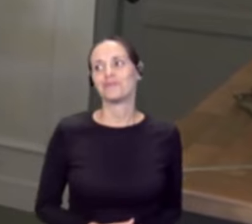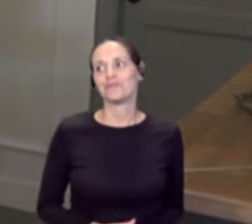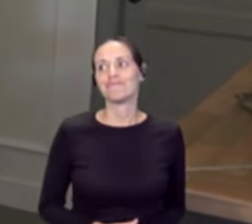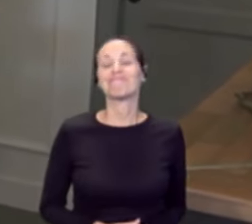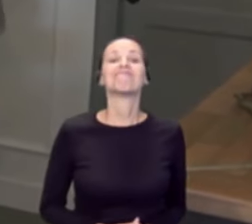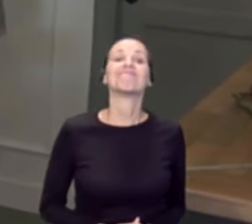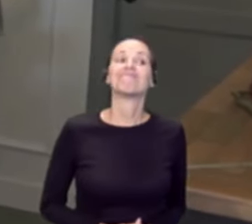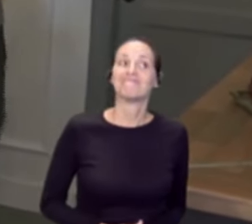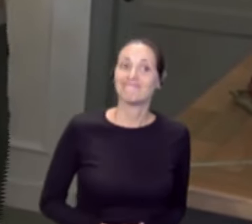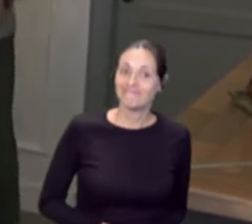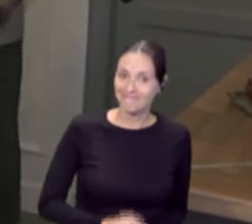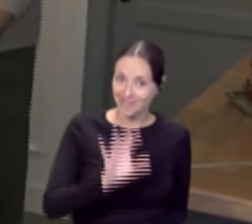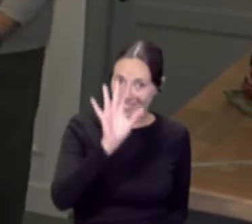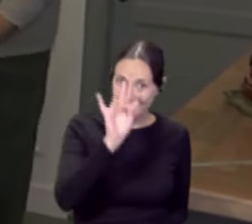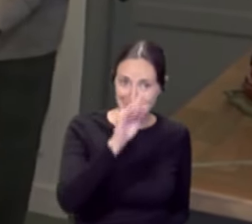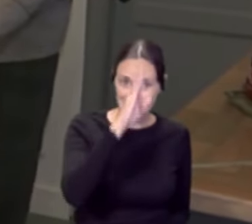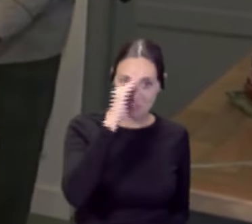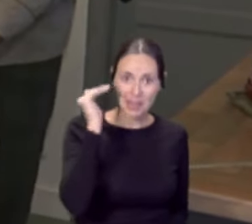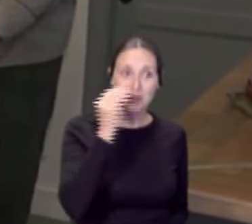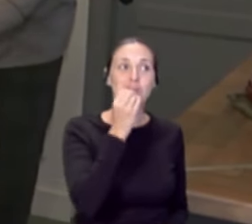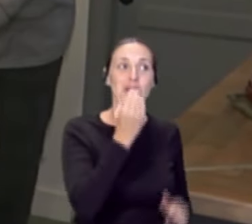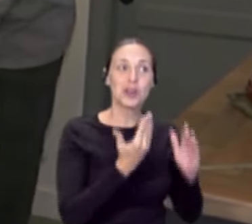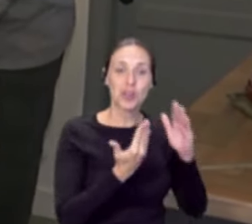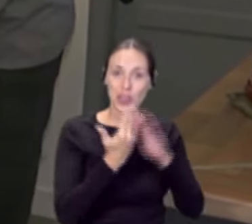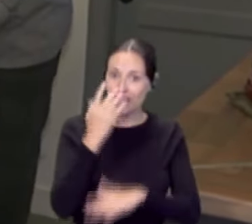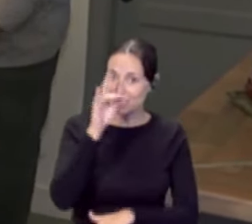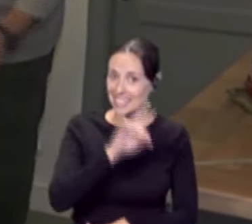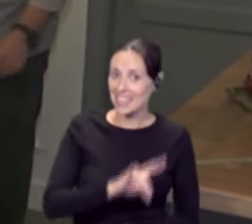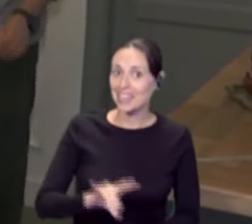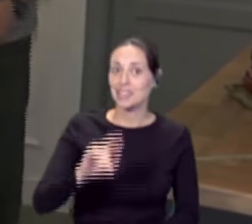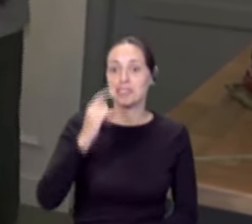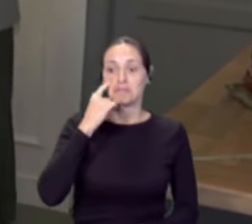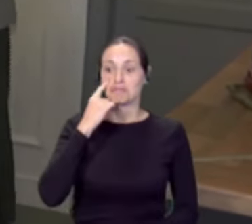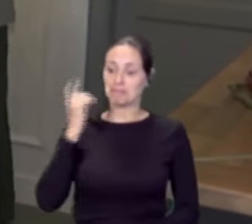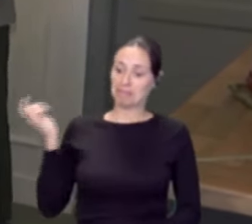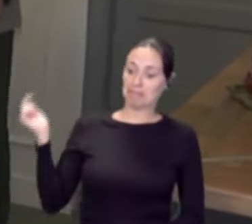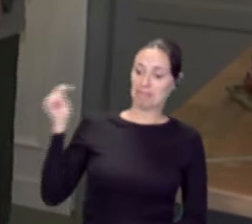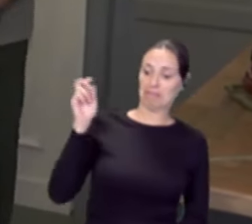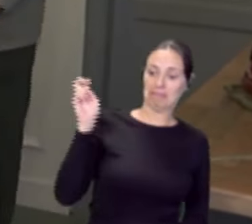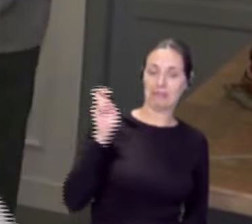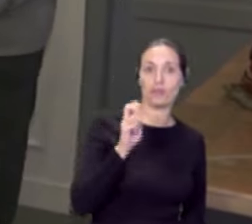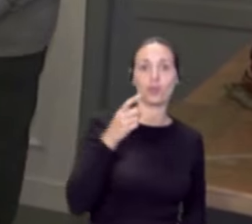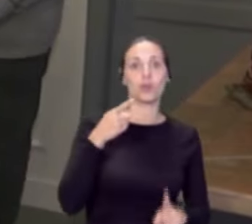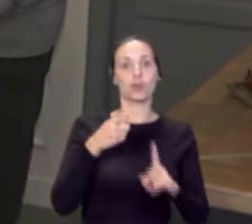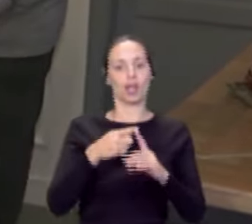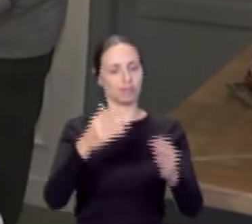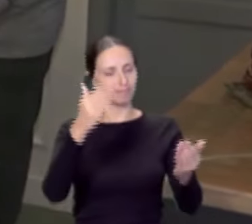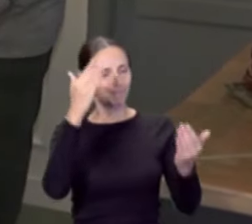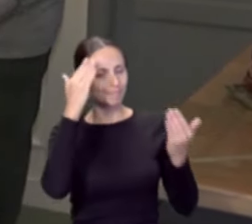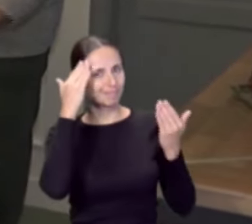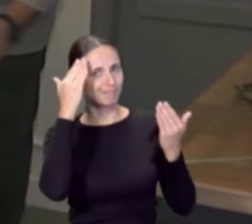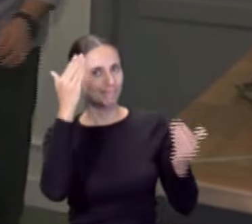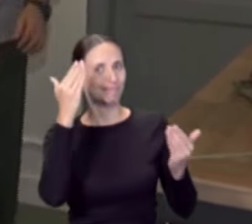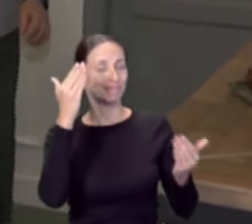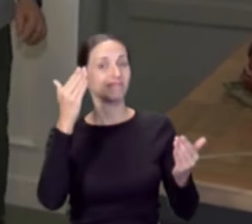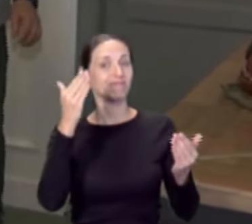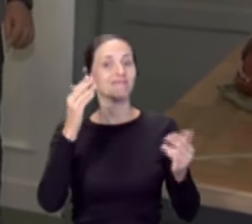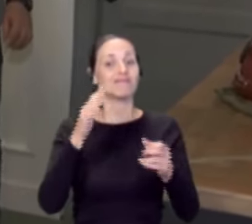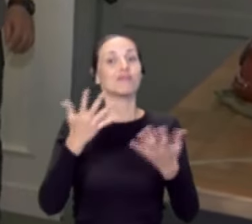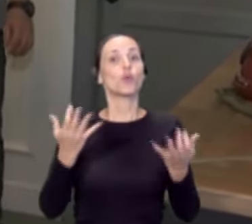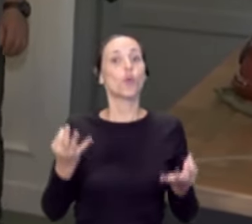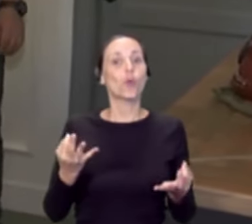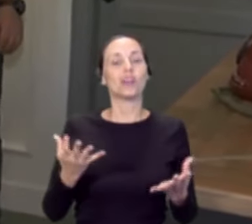Pues sí, Pilar, buenos días, Canarias. Nos hemos venido pues nosotros también para rendir un particular tributo a la pasta,